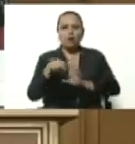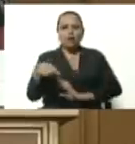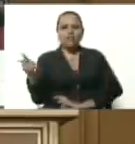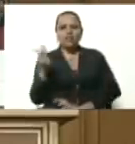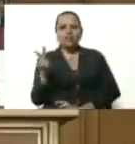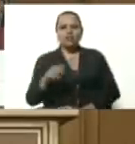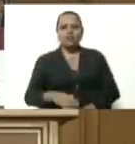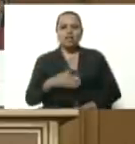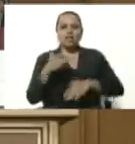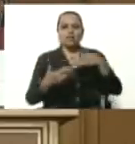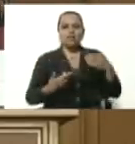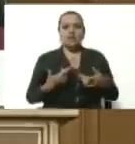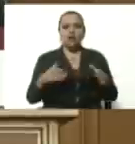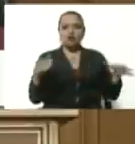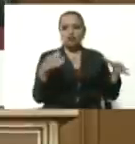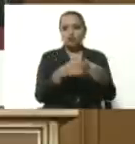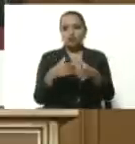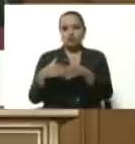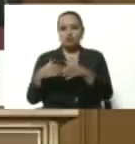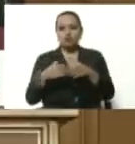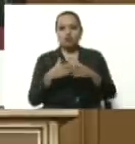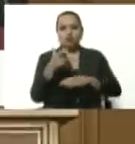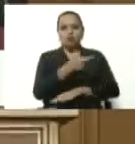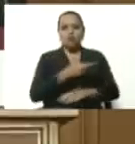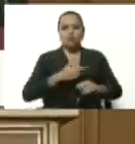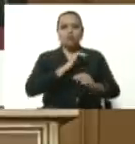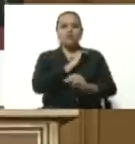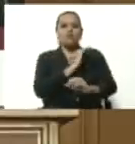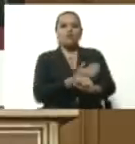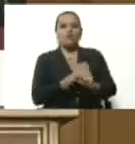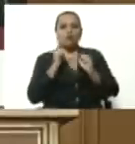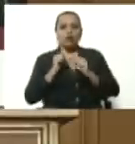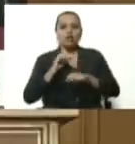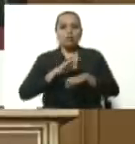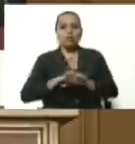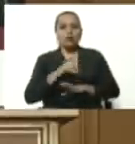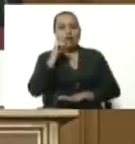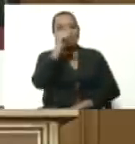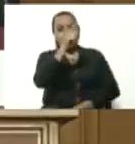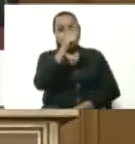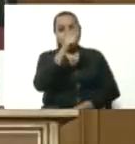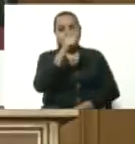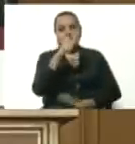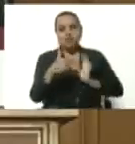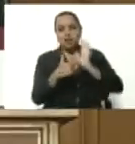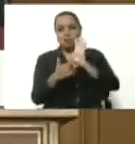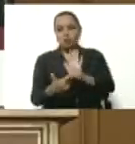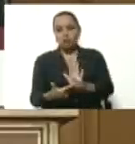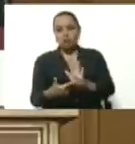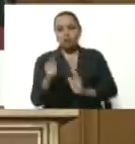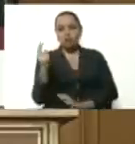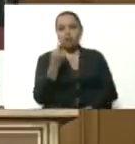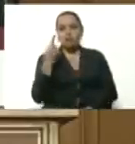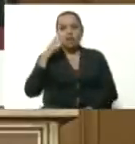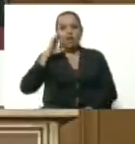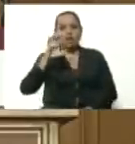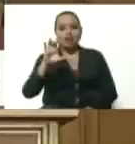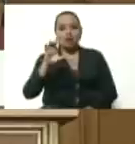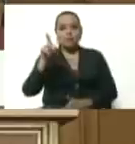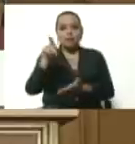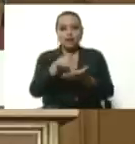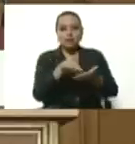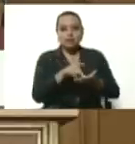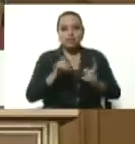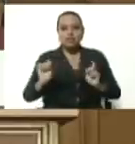acción colectiva, con un gobierno fuerte, porque allá se demostró que solamente cuando el Estado interviene